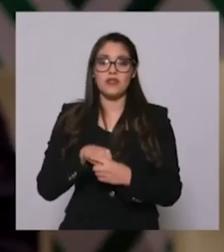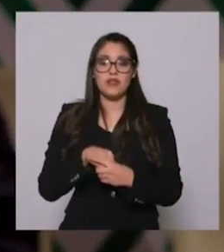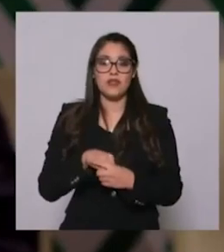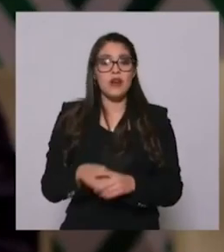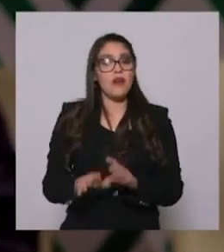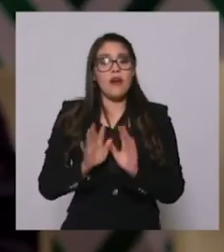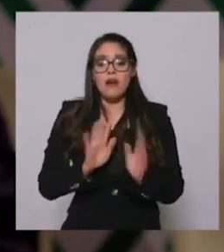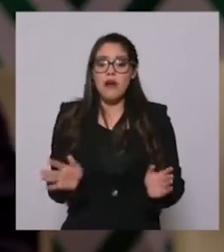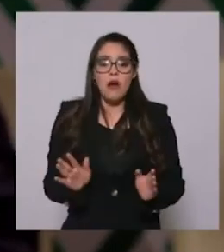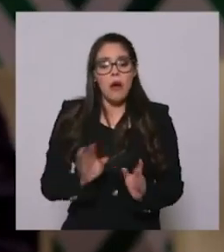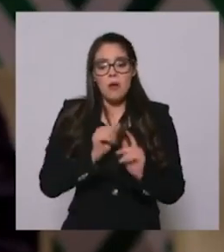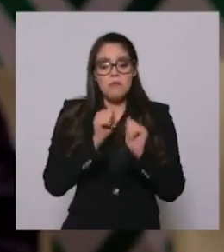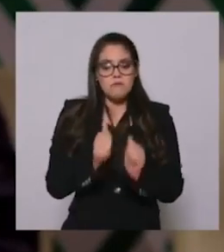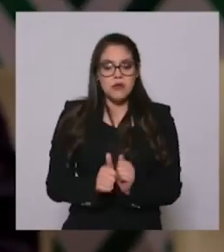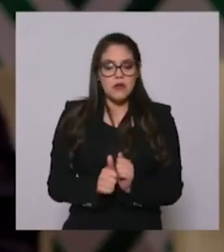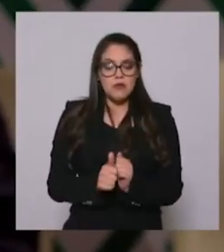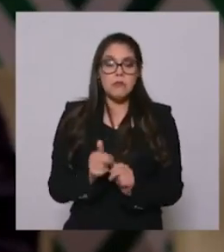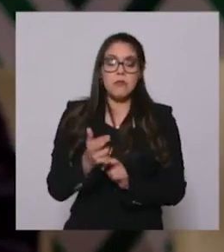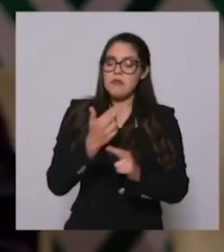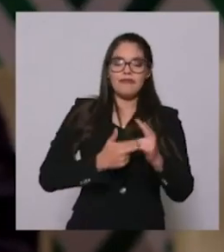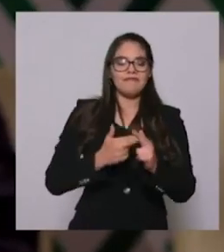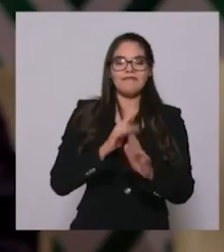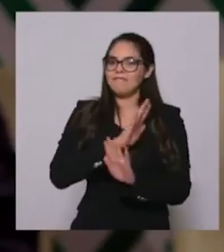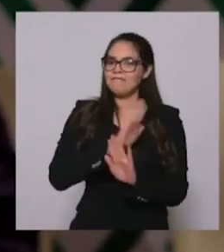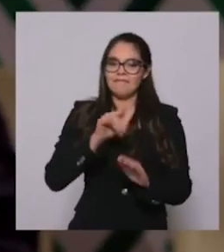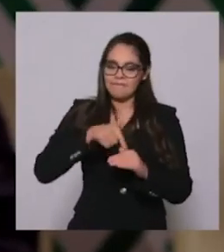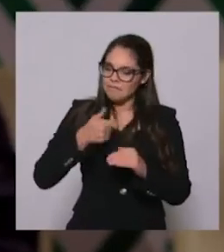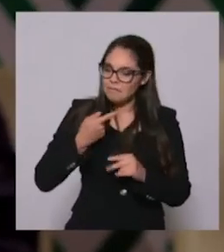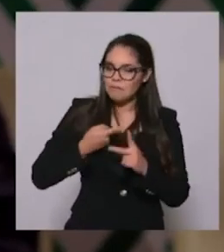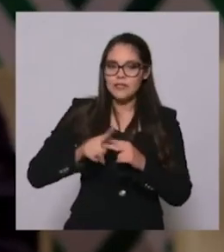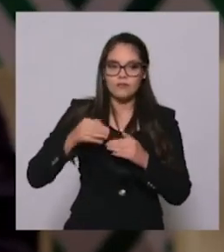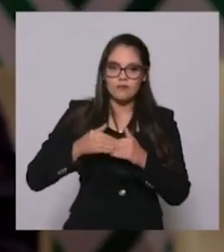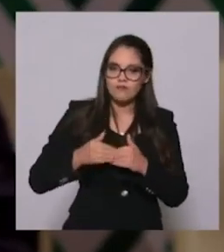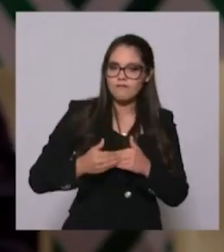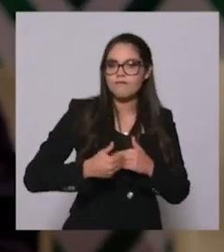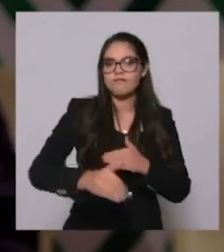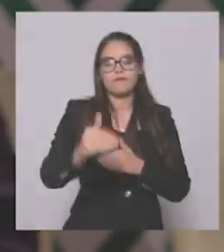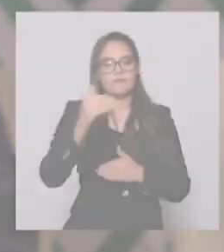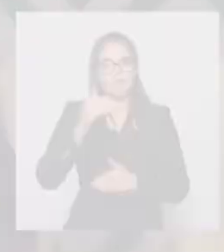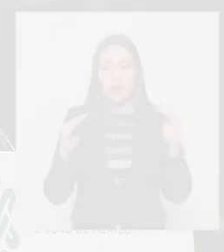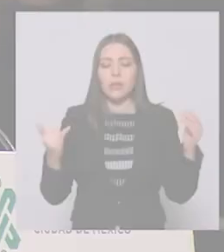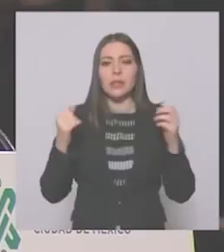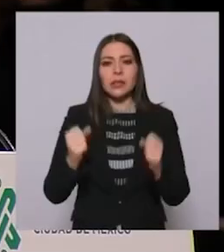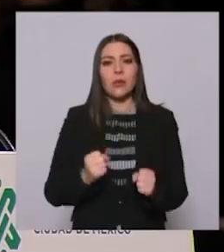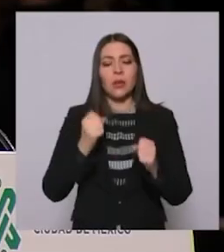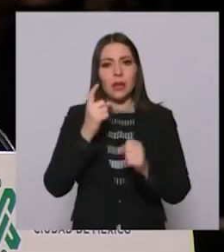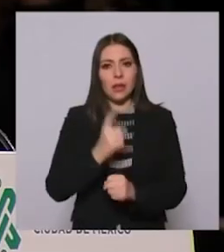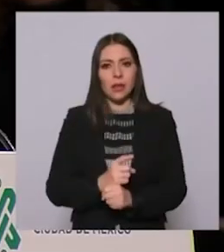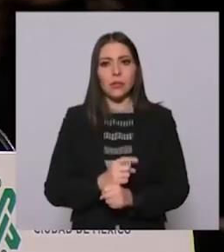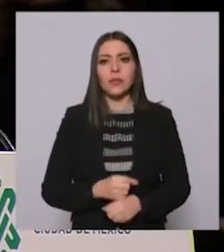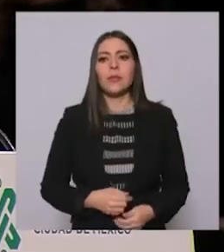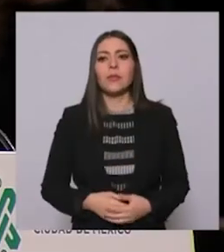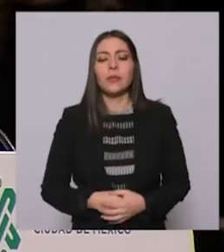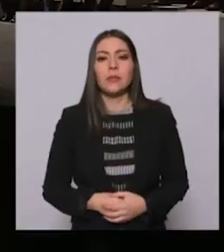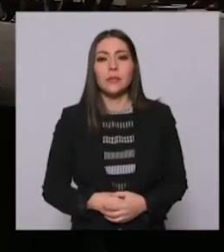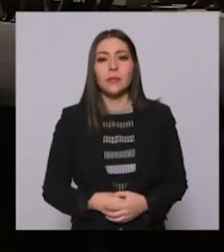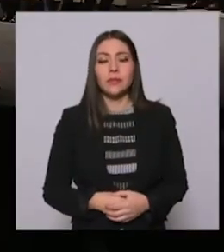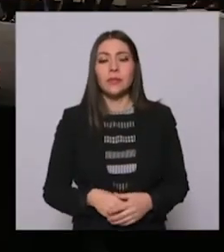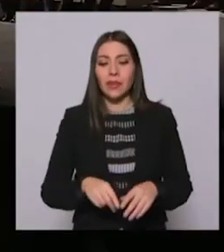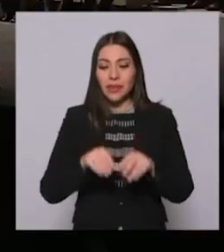las acciones de las mujeres que se han movilizado para demandar seguridad e igualdad. La alerta